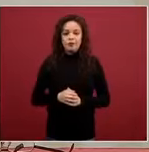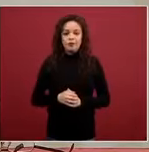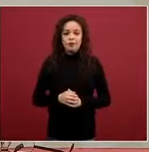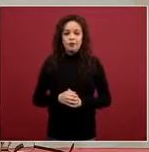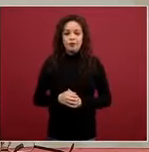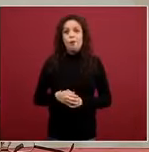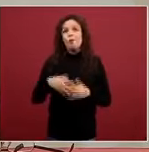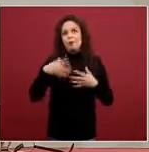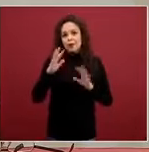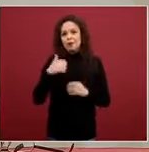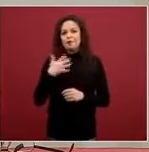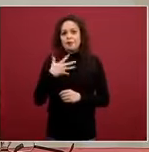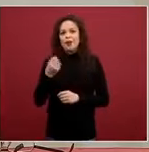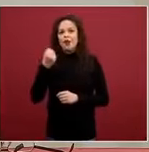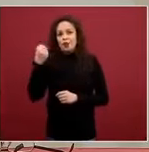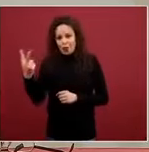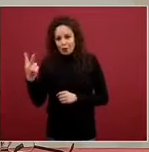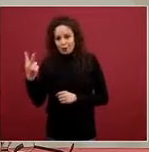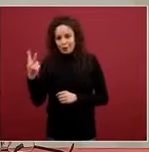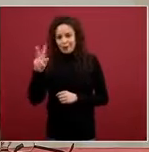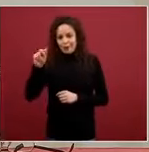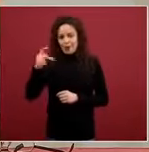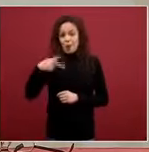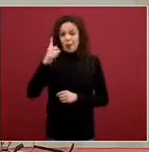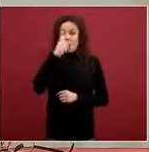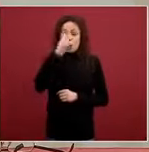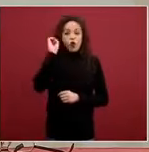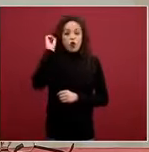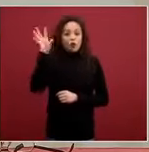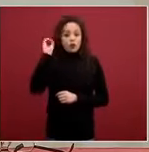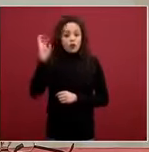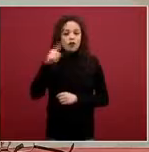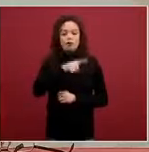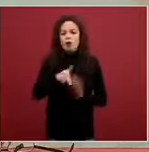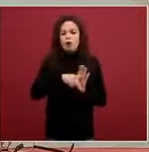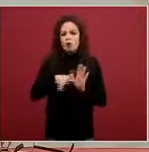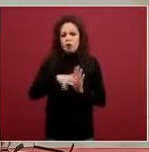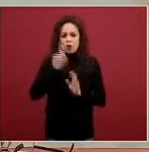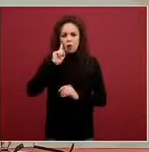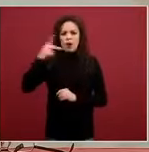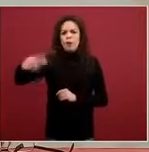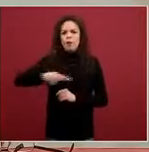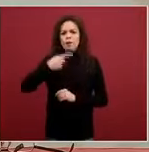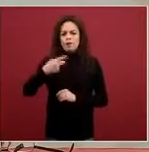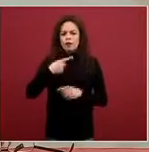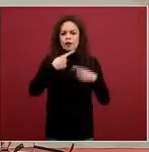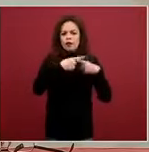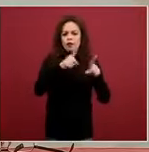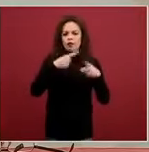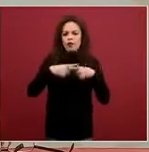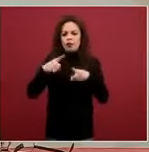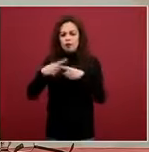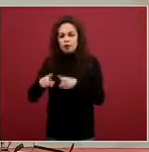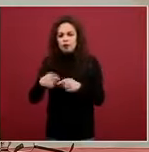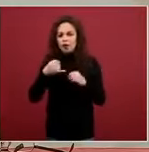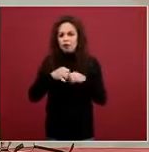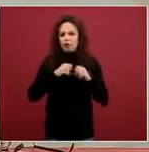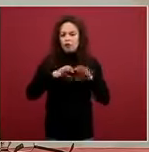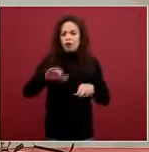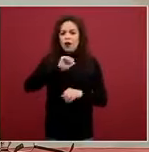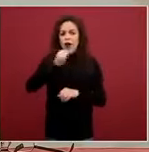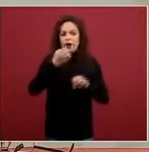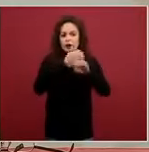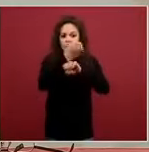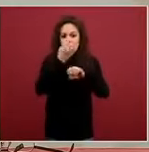vivo, y la periodista me preguntó sobre la discrepancia de datos estatales versus federales y me mostró